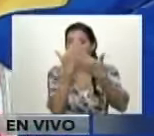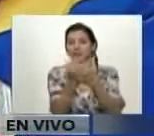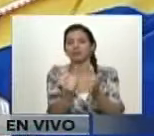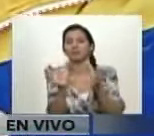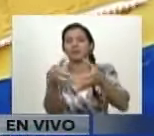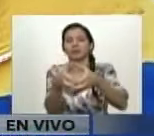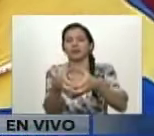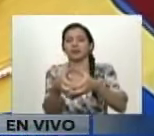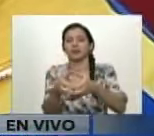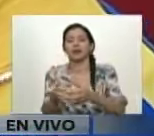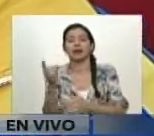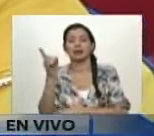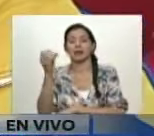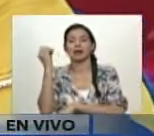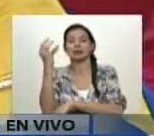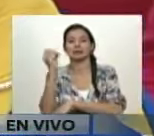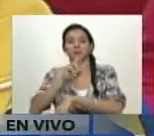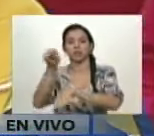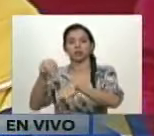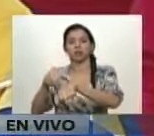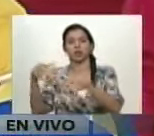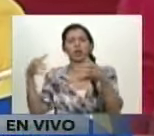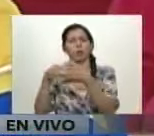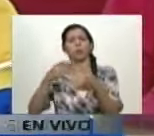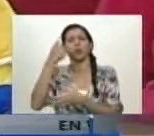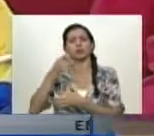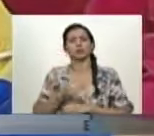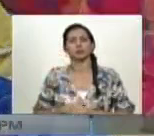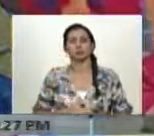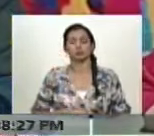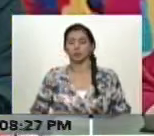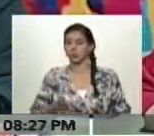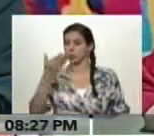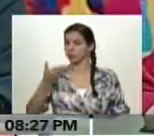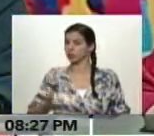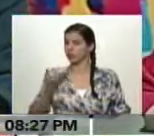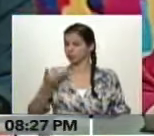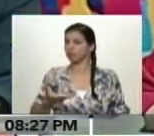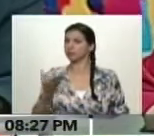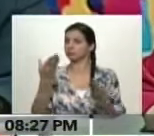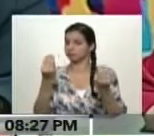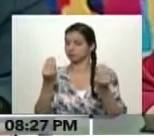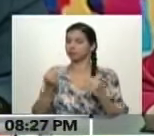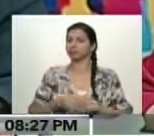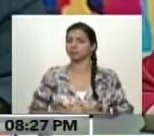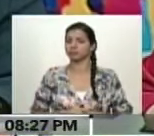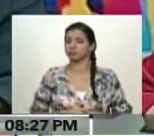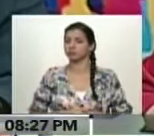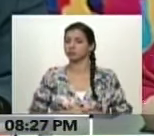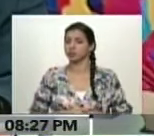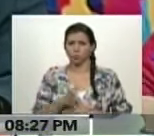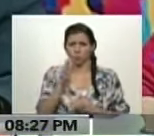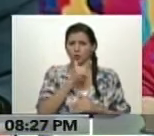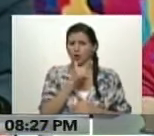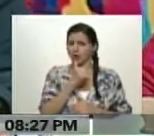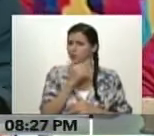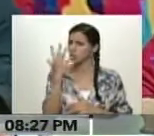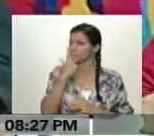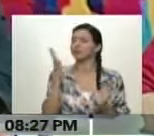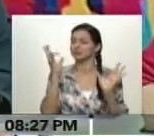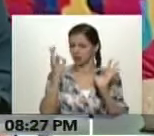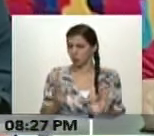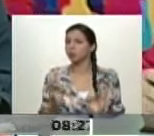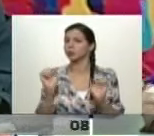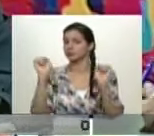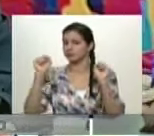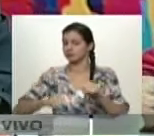Nacional. Es un frente muy importante. Creo que nadie lo duda, ¿verdad?